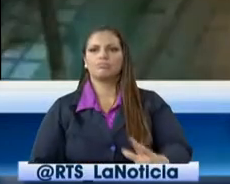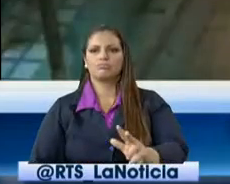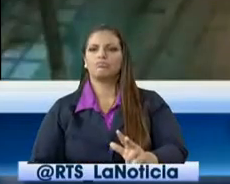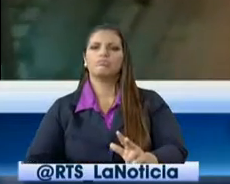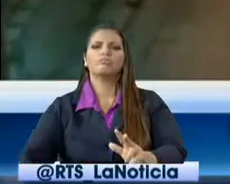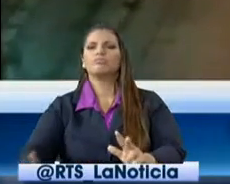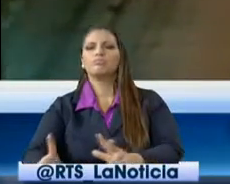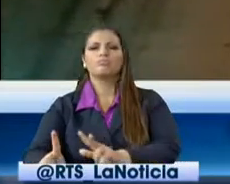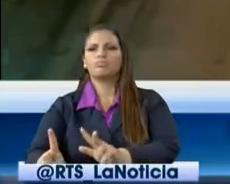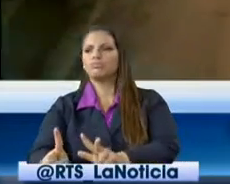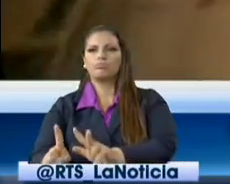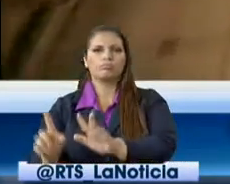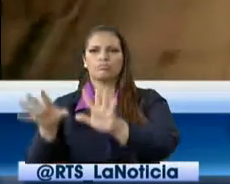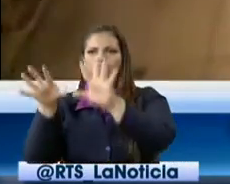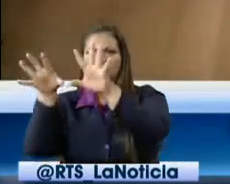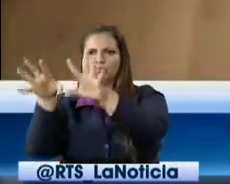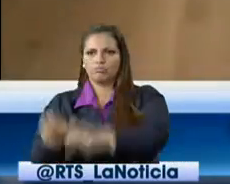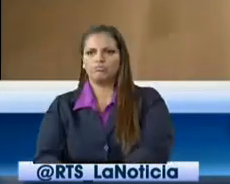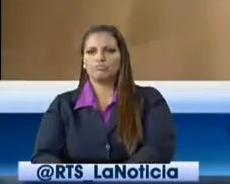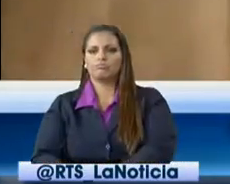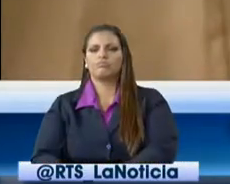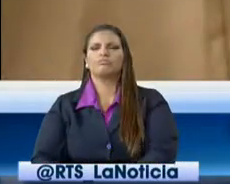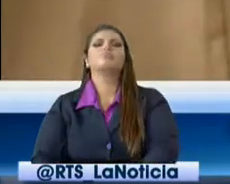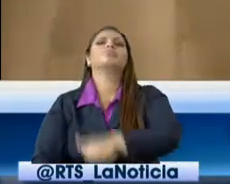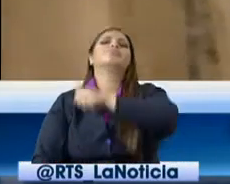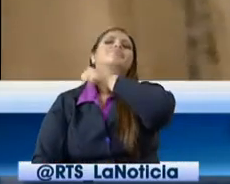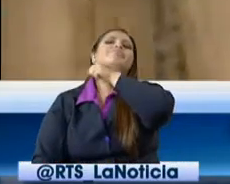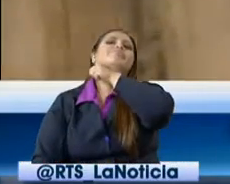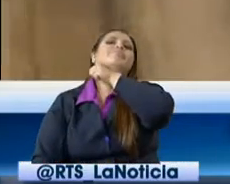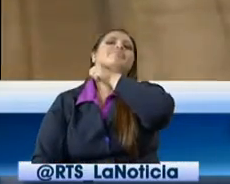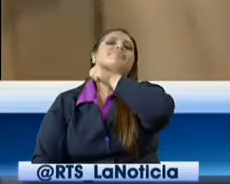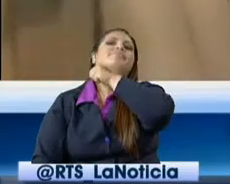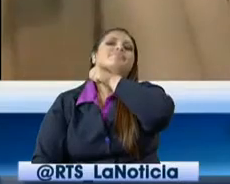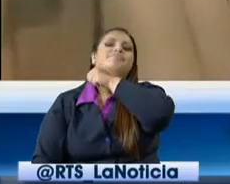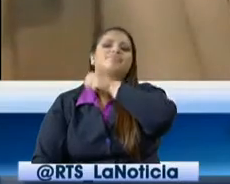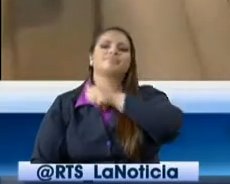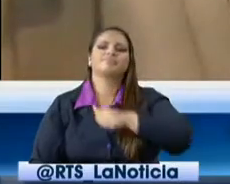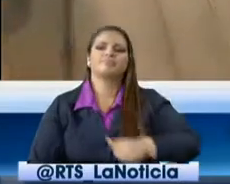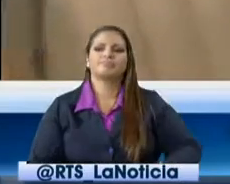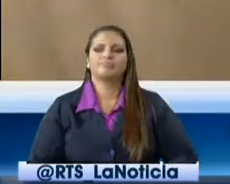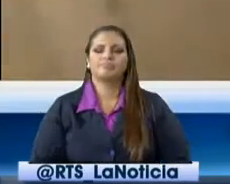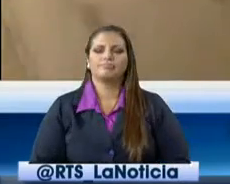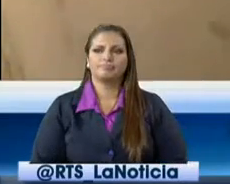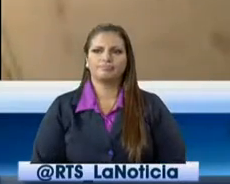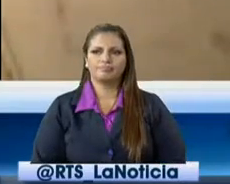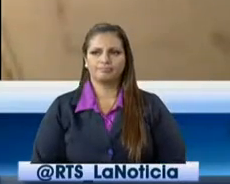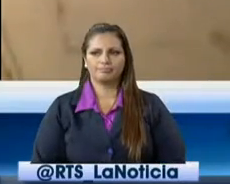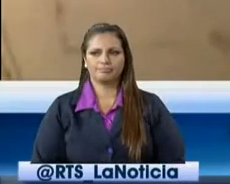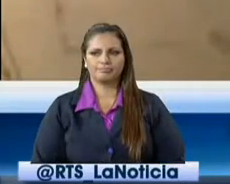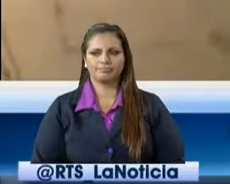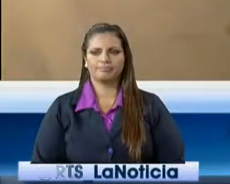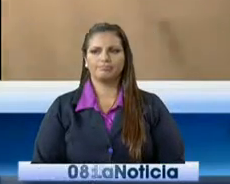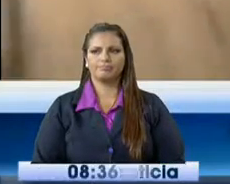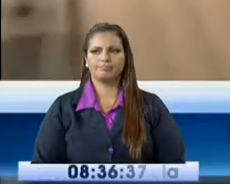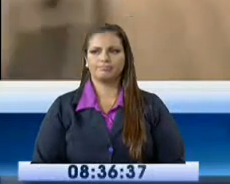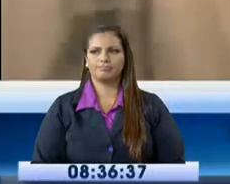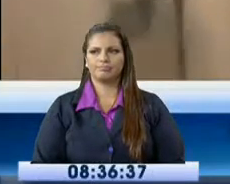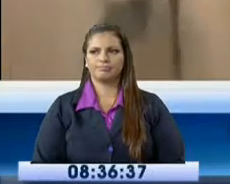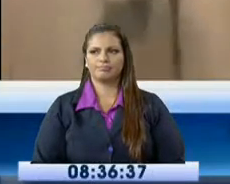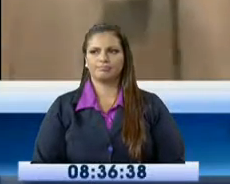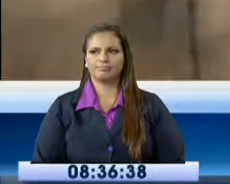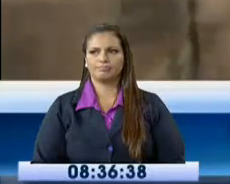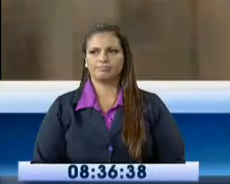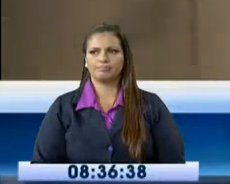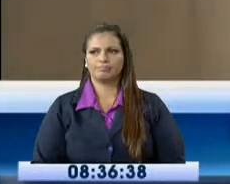Ahí llegan, ahí están las cámaras captando el momento. Ahí está, ¿sí?